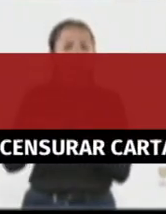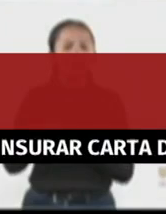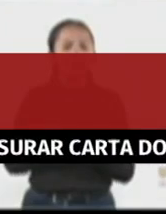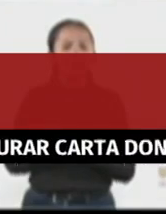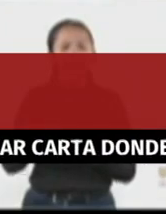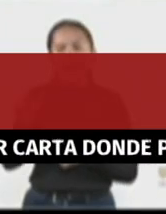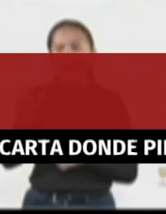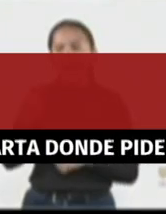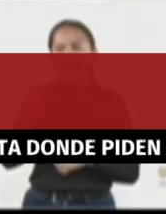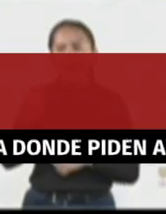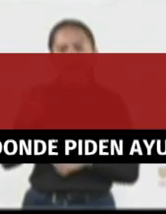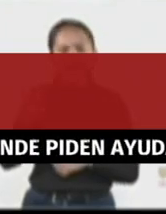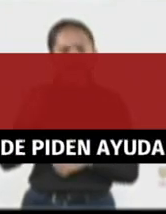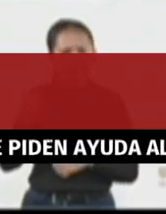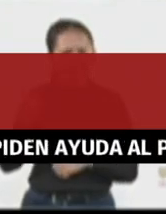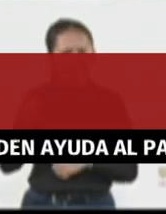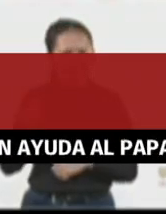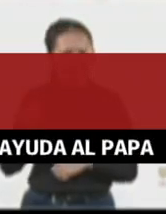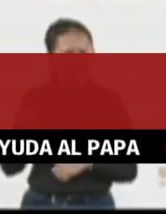Artista.